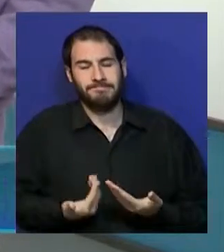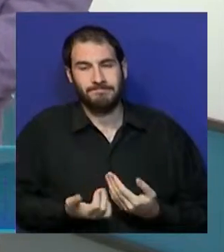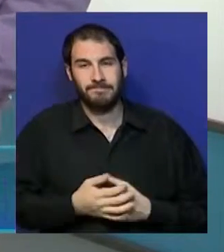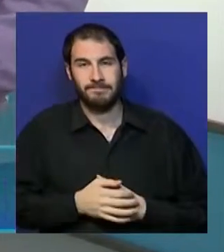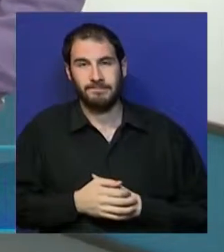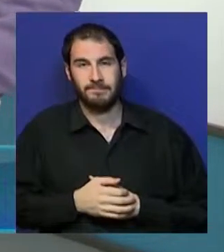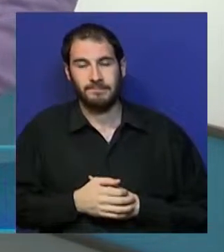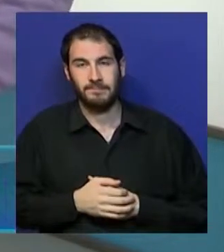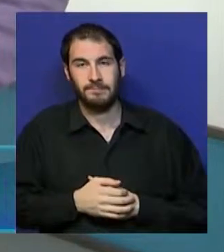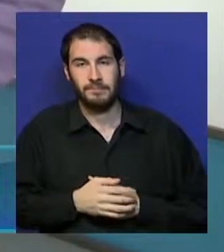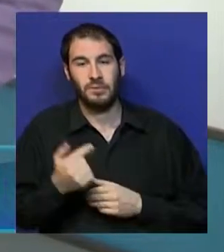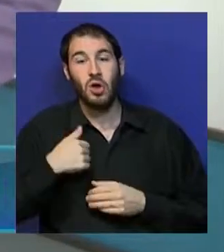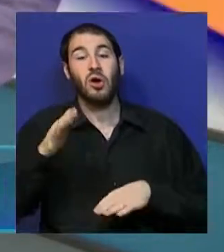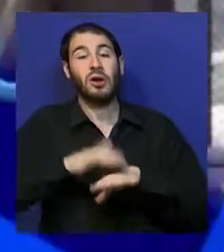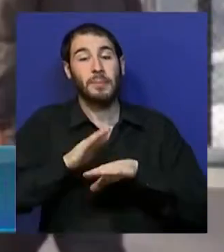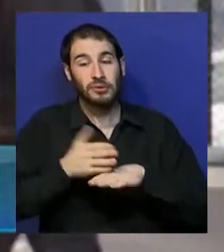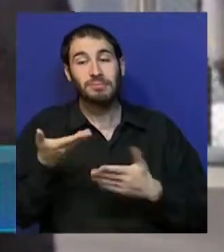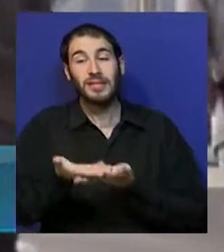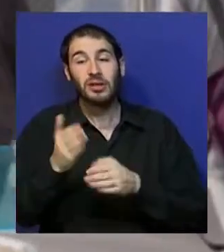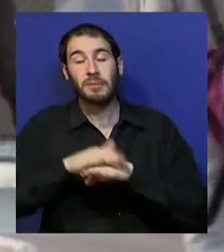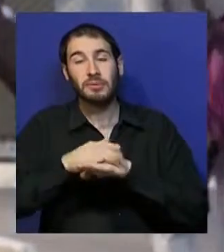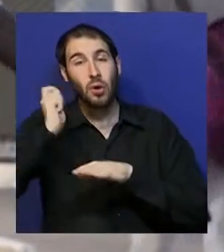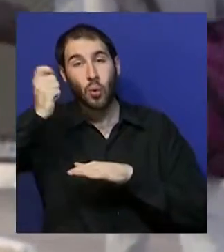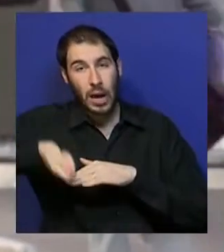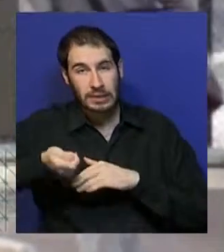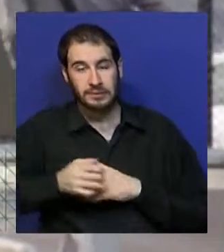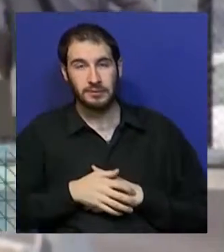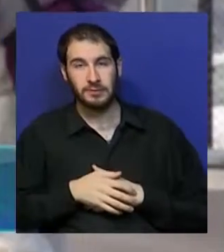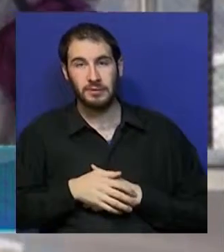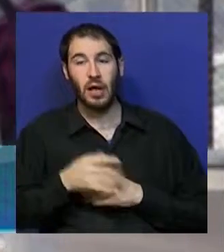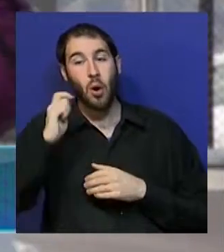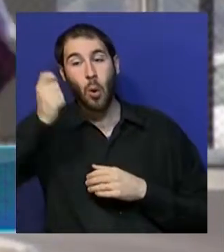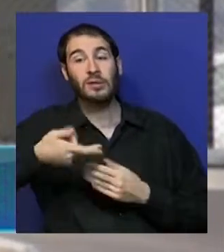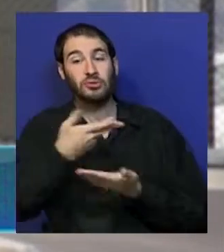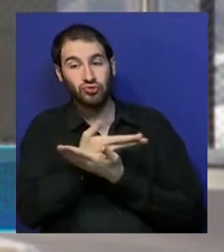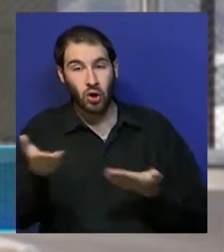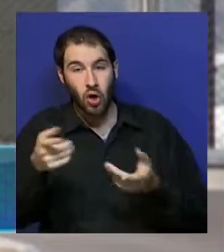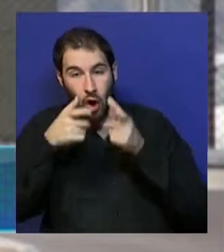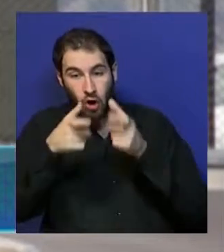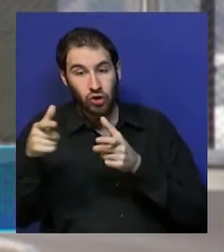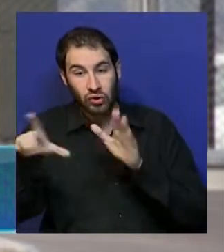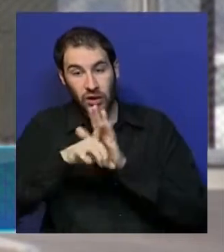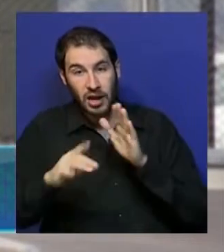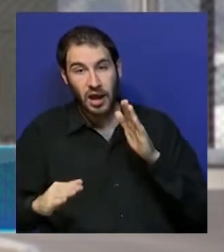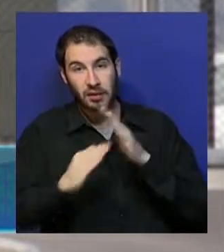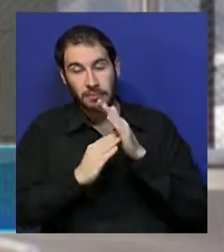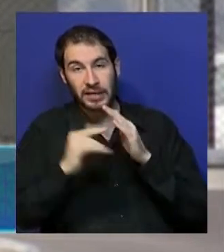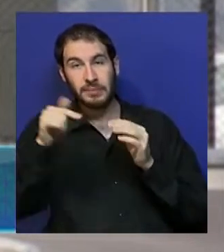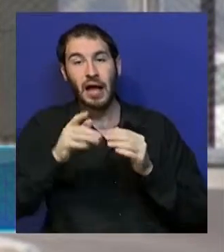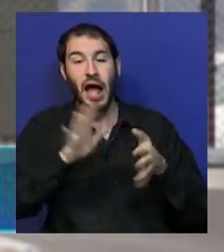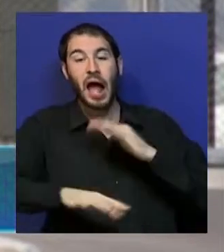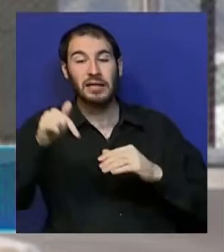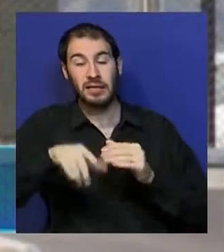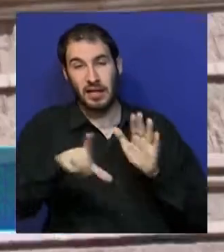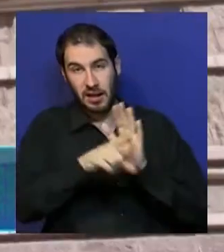a la responsabilidad de los jueces, que todos los jueces tienen que hacer un control de constitucionalidad al momento de aplicar